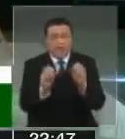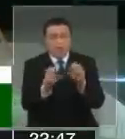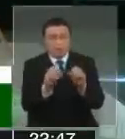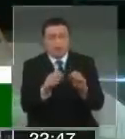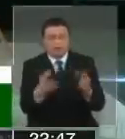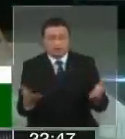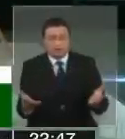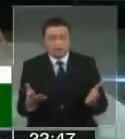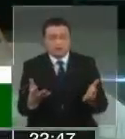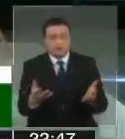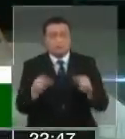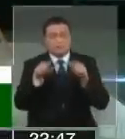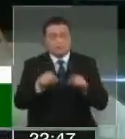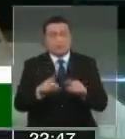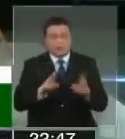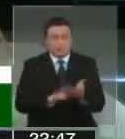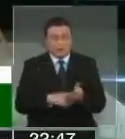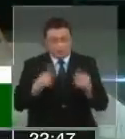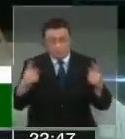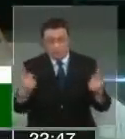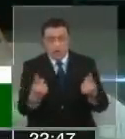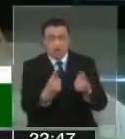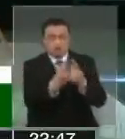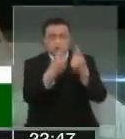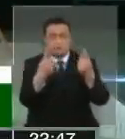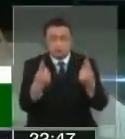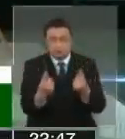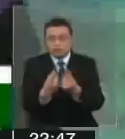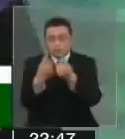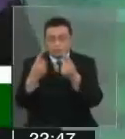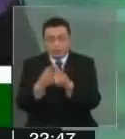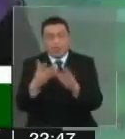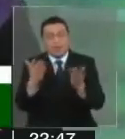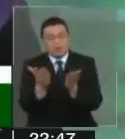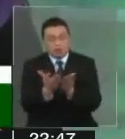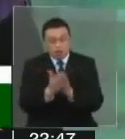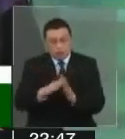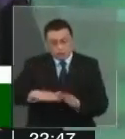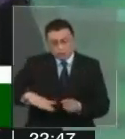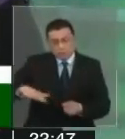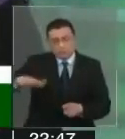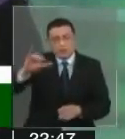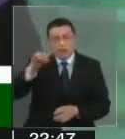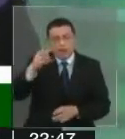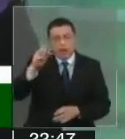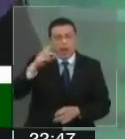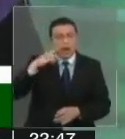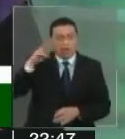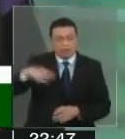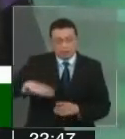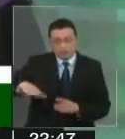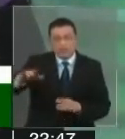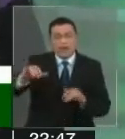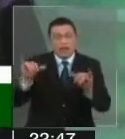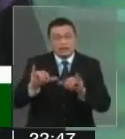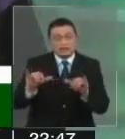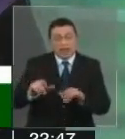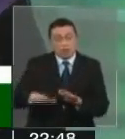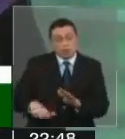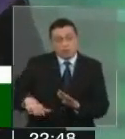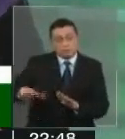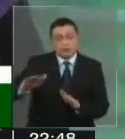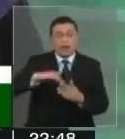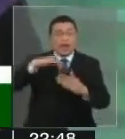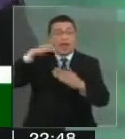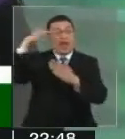educación, invirtámoslos en que nos encontremos desde el colegio, desde los jardines, desde la sala cuna, hasta